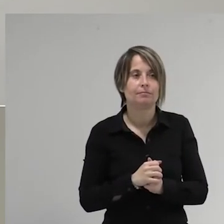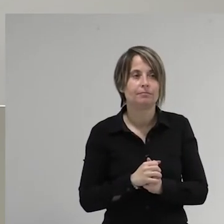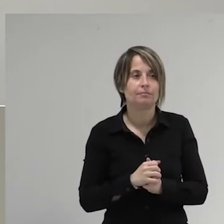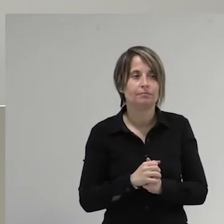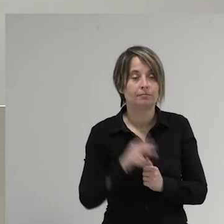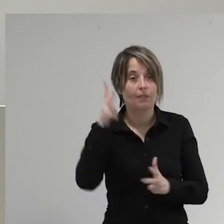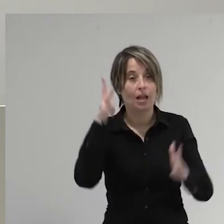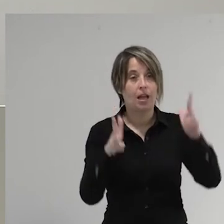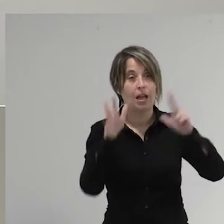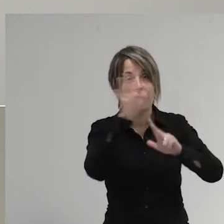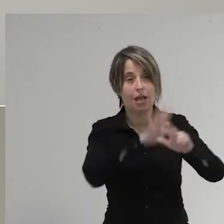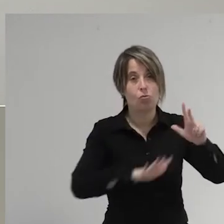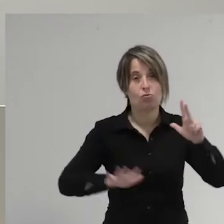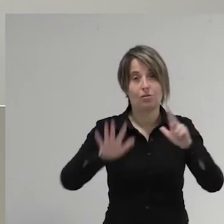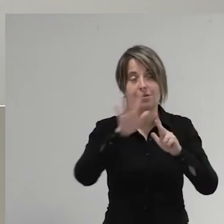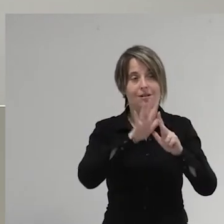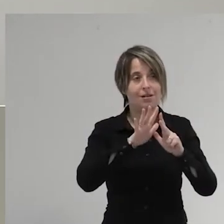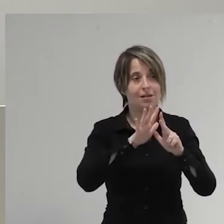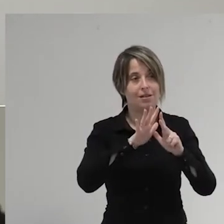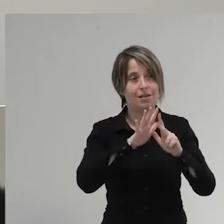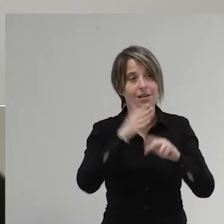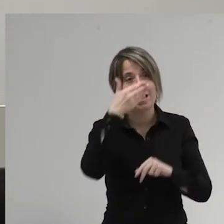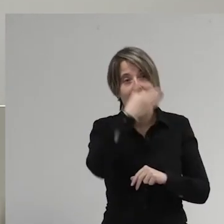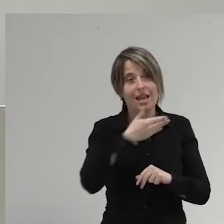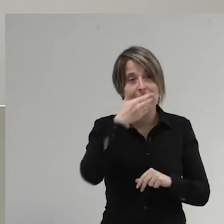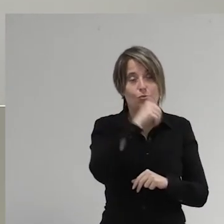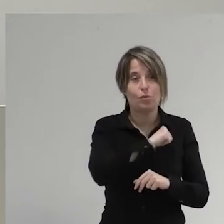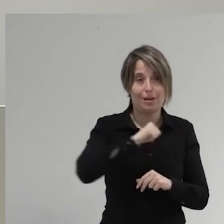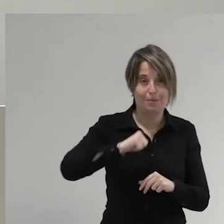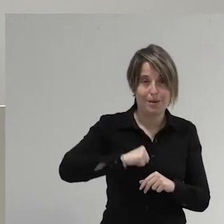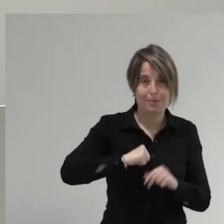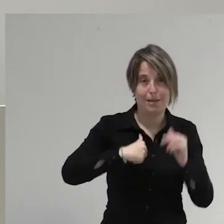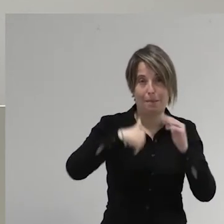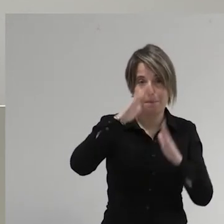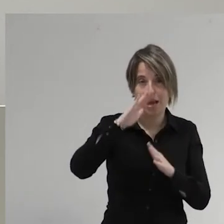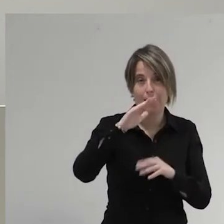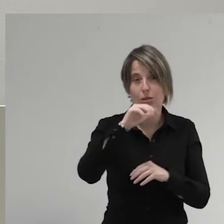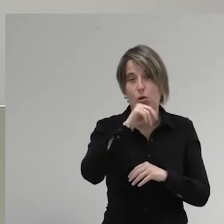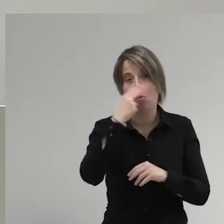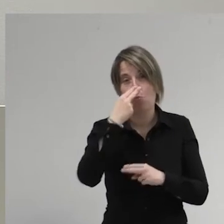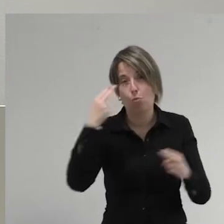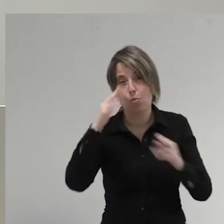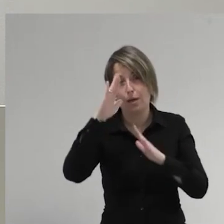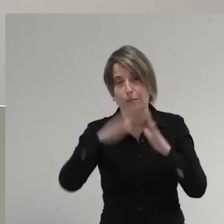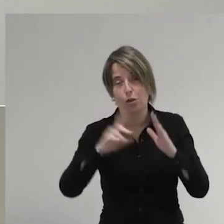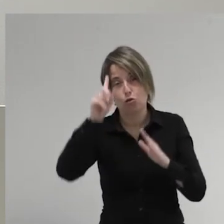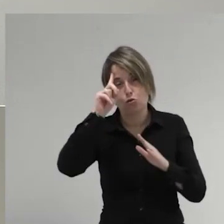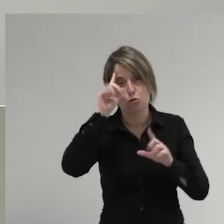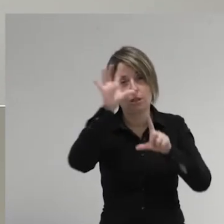En Euskadi hay más escuelas privadas que, creo que no sé si son la segunda